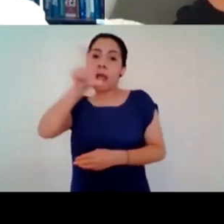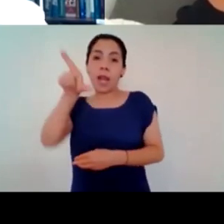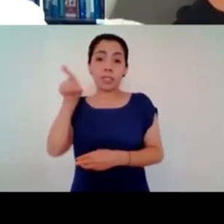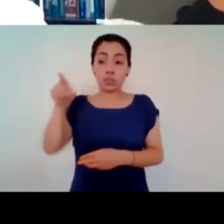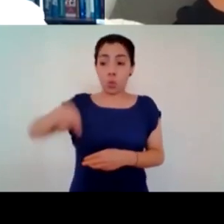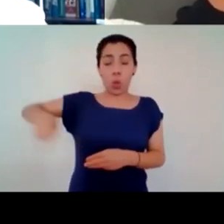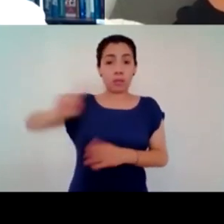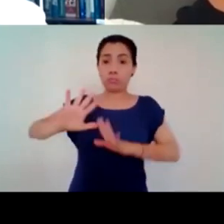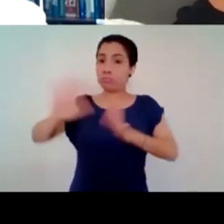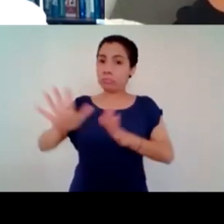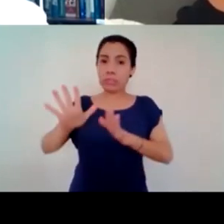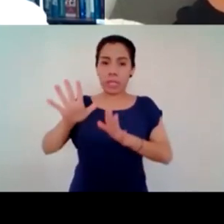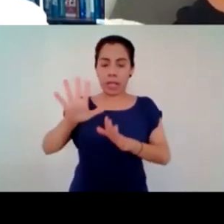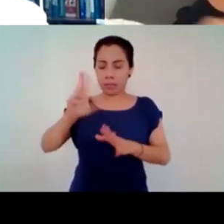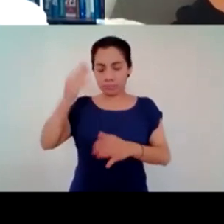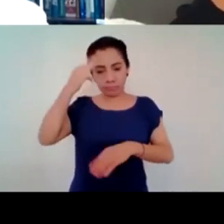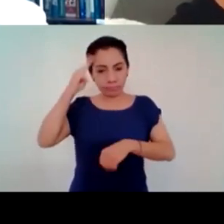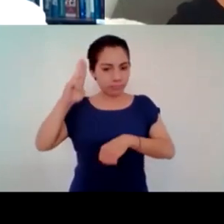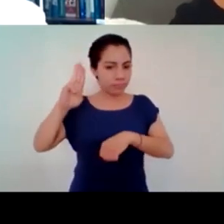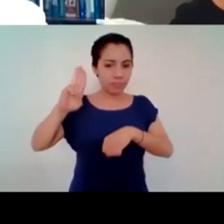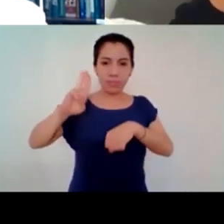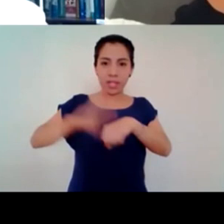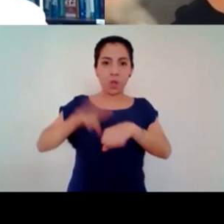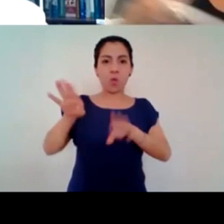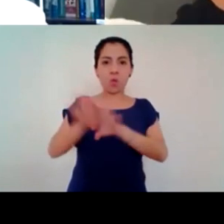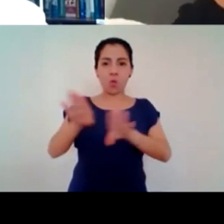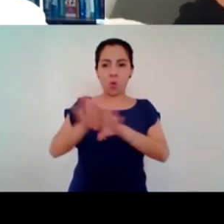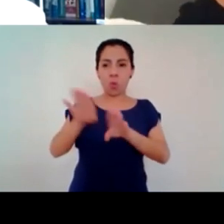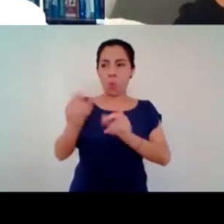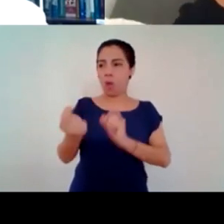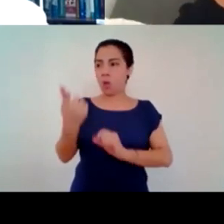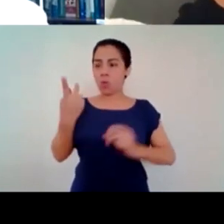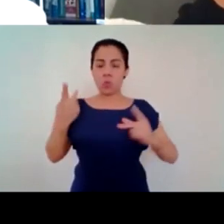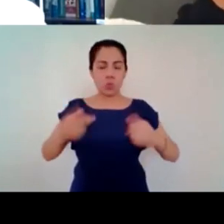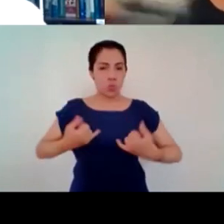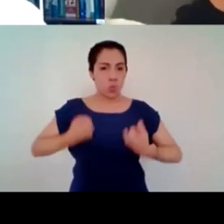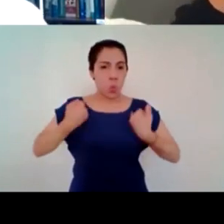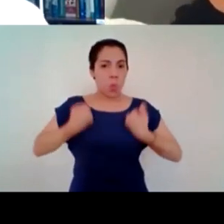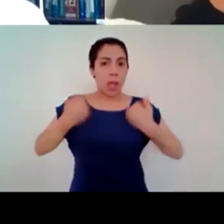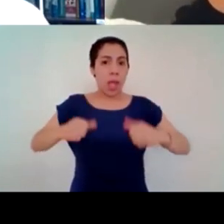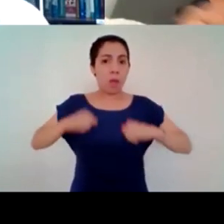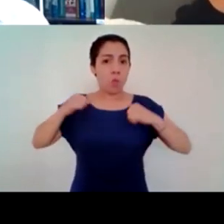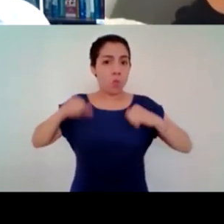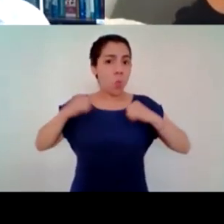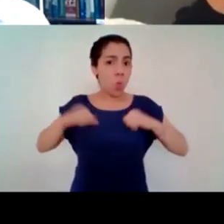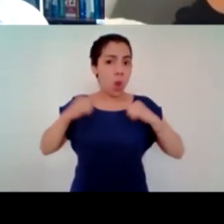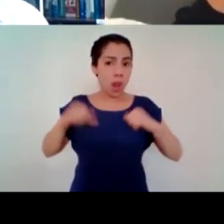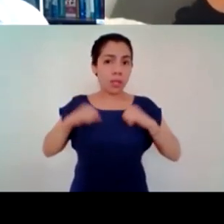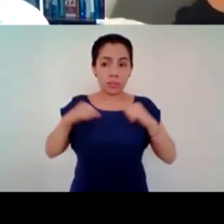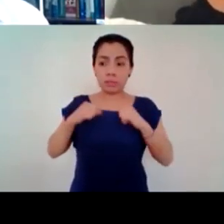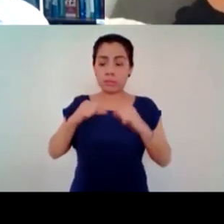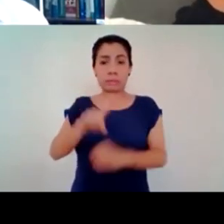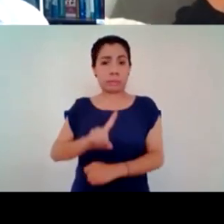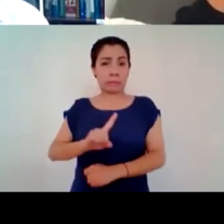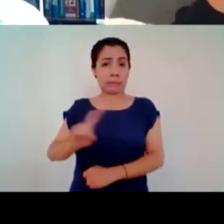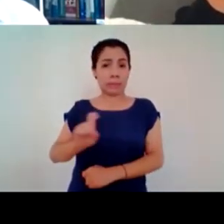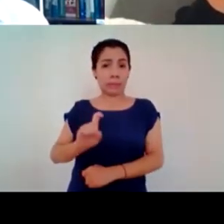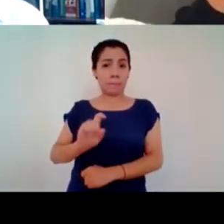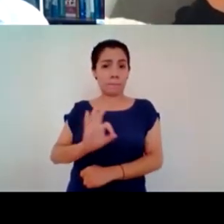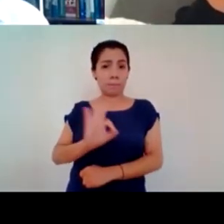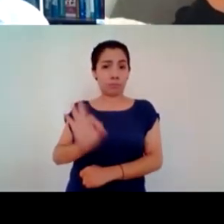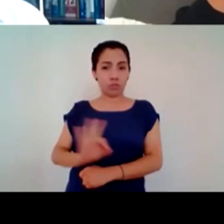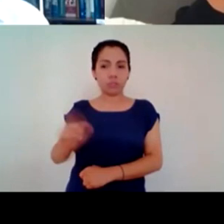entrenamiento de estos menores dentro de las filas delictivas y en el 100% de los casos hay